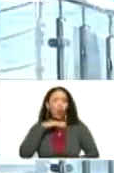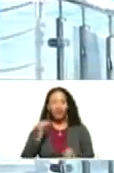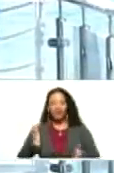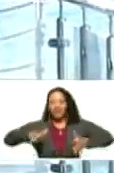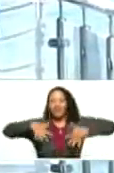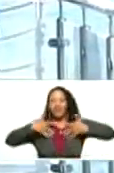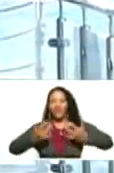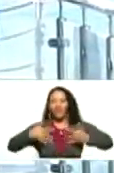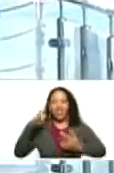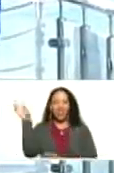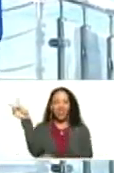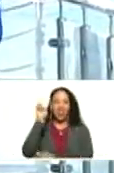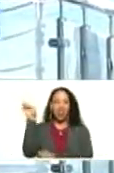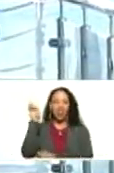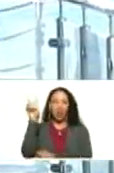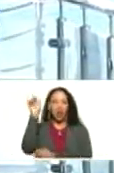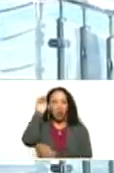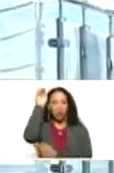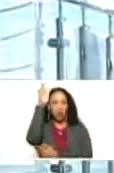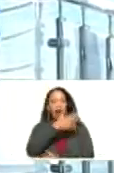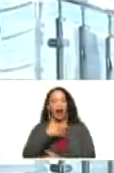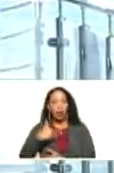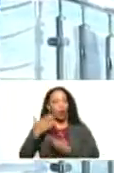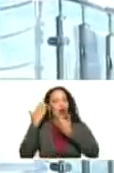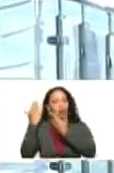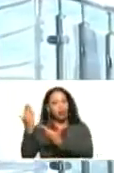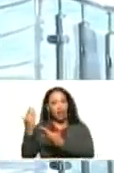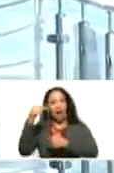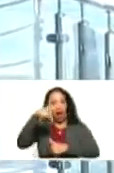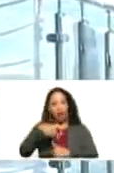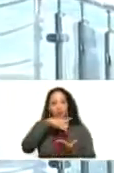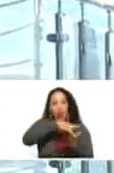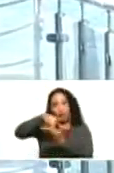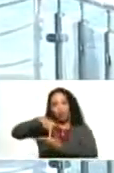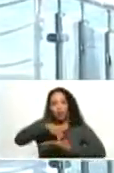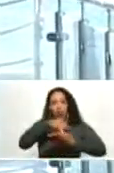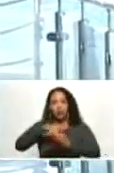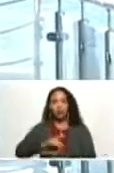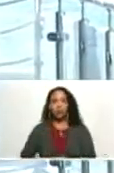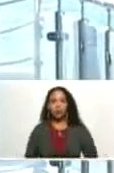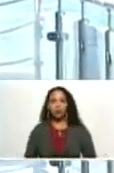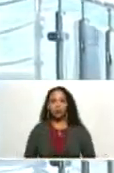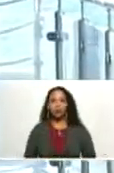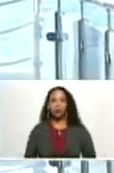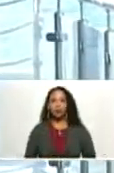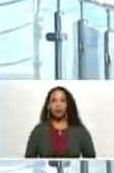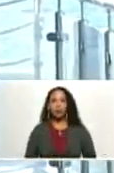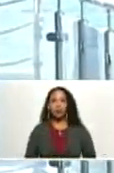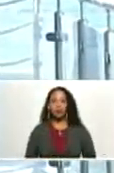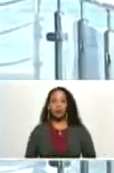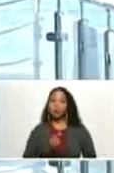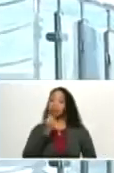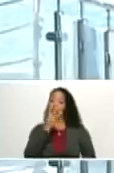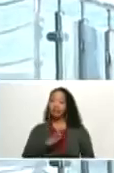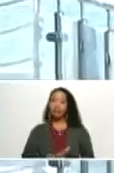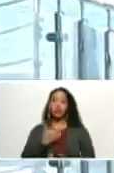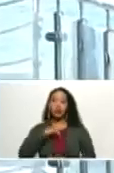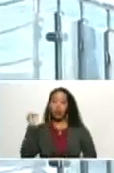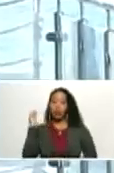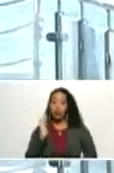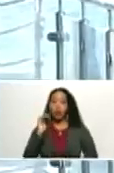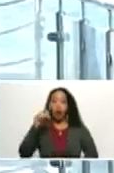La Venezuela del futuro está aquí presente. Bueno, hemos venido a